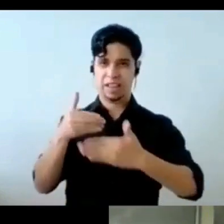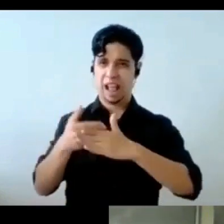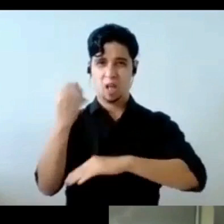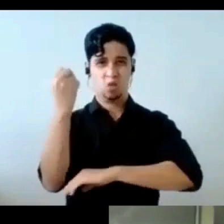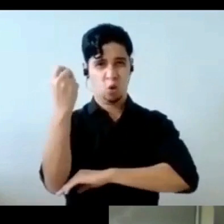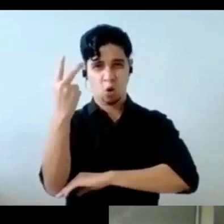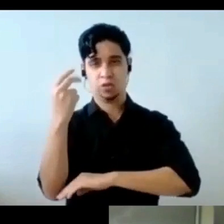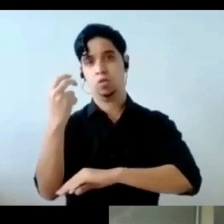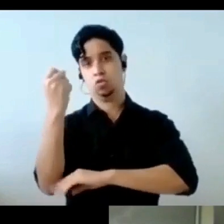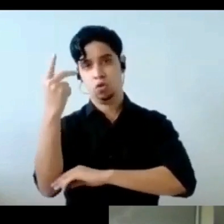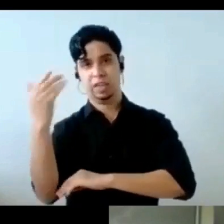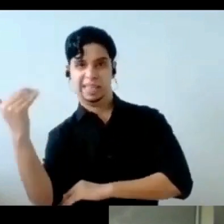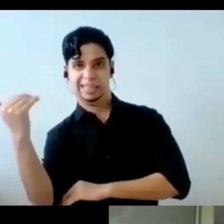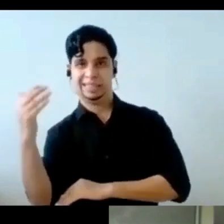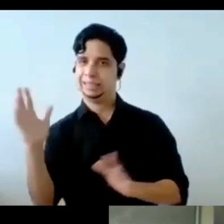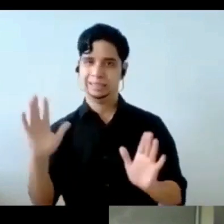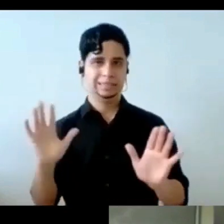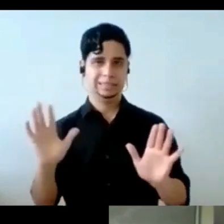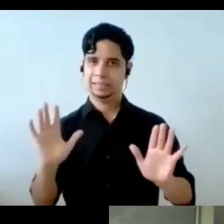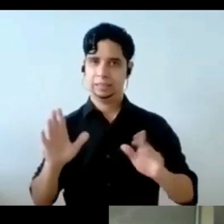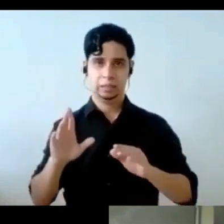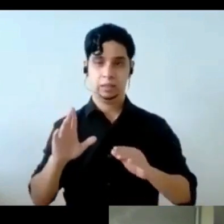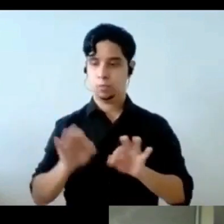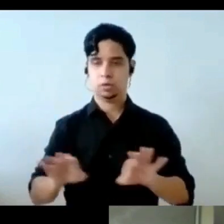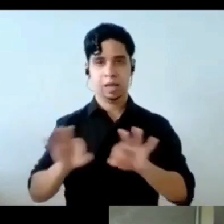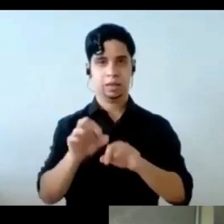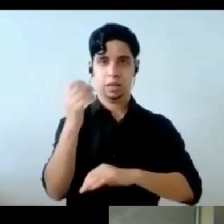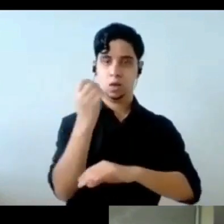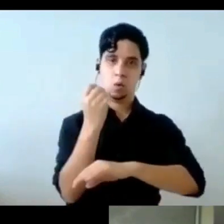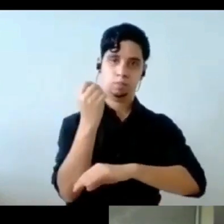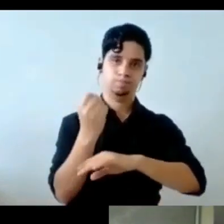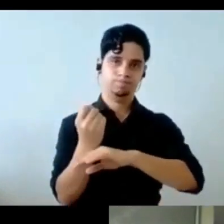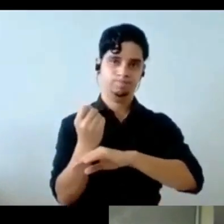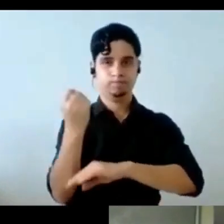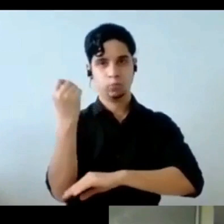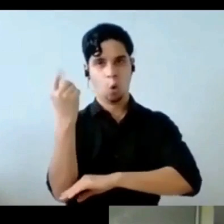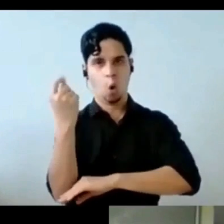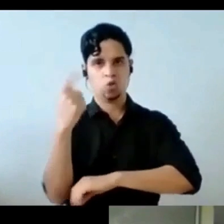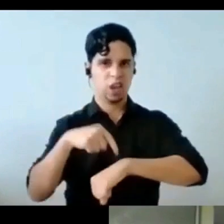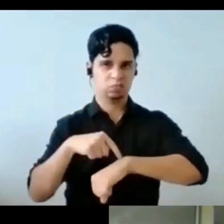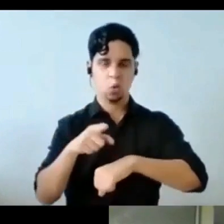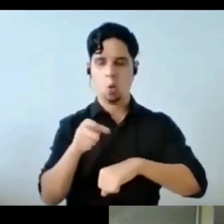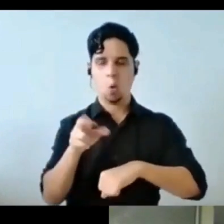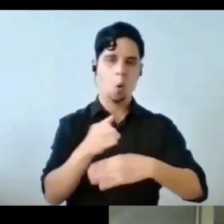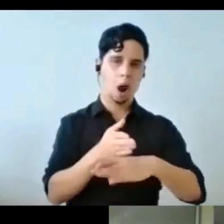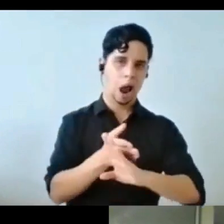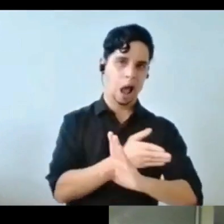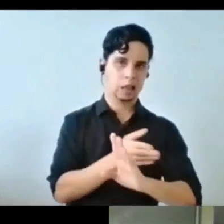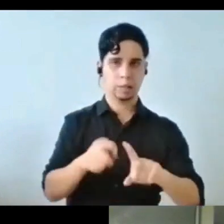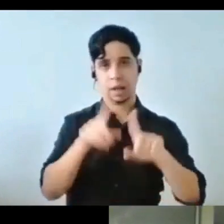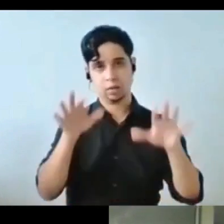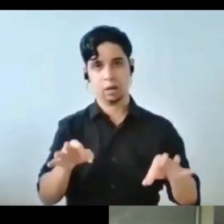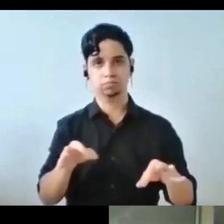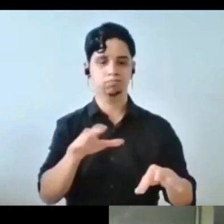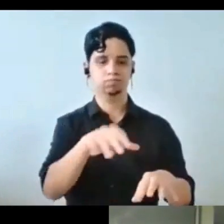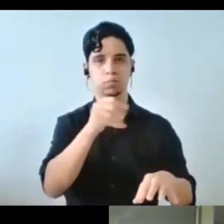no, porque ya, o sea, de verdad, tiene que estar a las 11 o un poquito antes para estar, asegurarse, ¿verdad?, que está su comida. Mira,